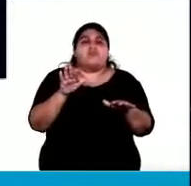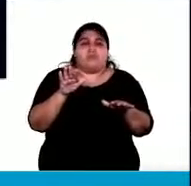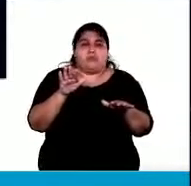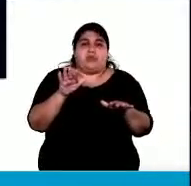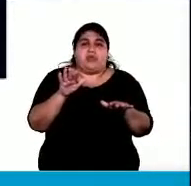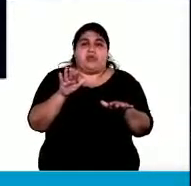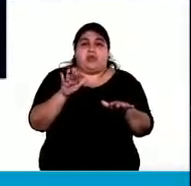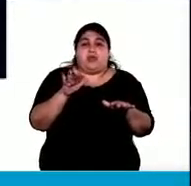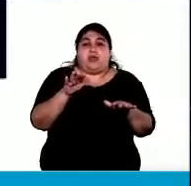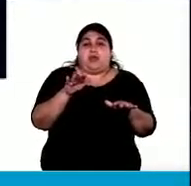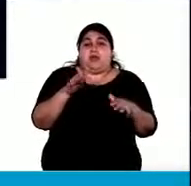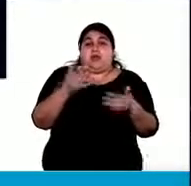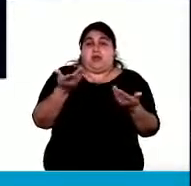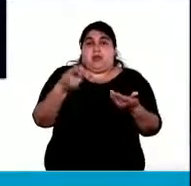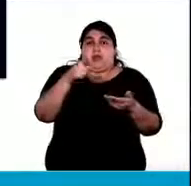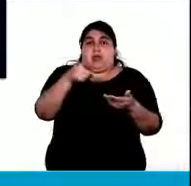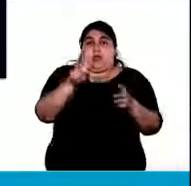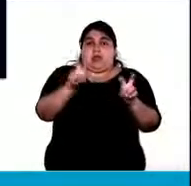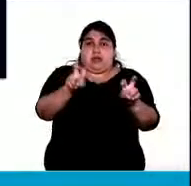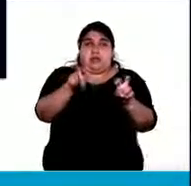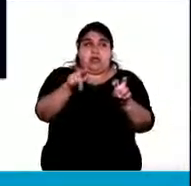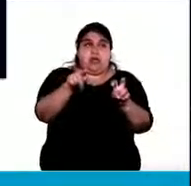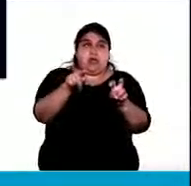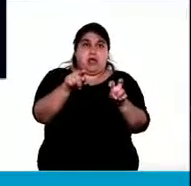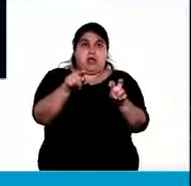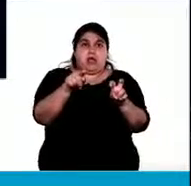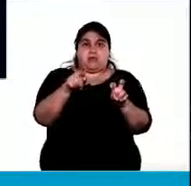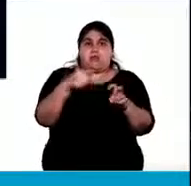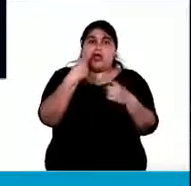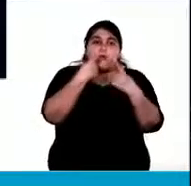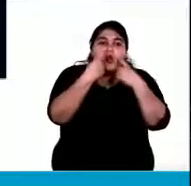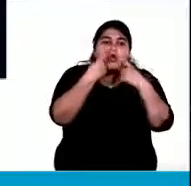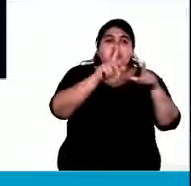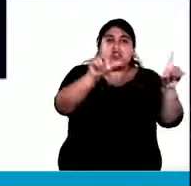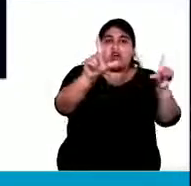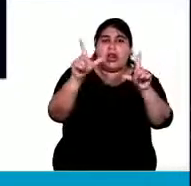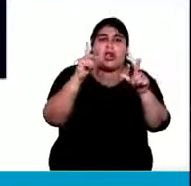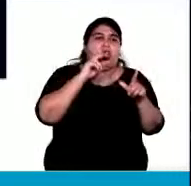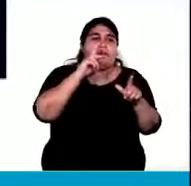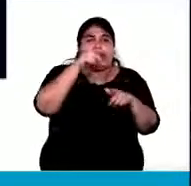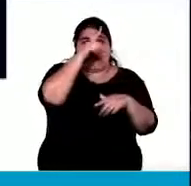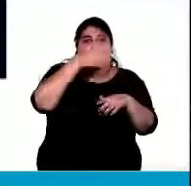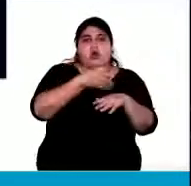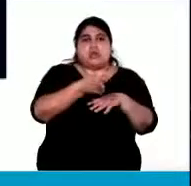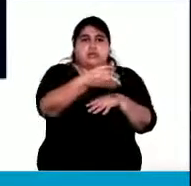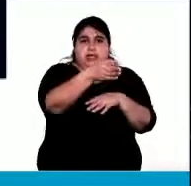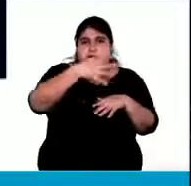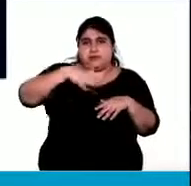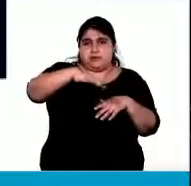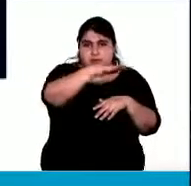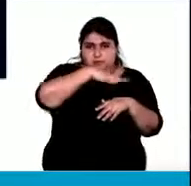el comando de monitoreo de la policía local en Quilmes, que se